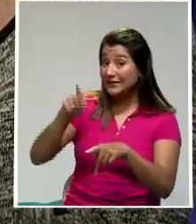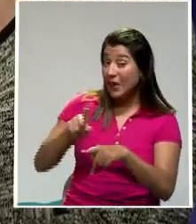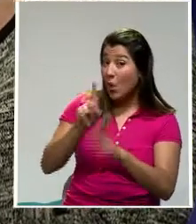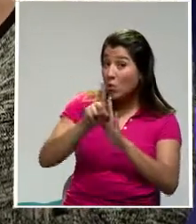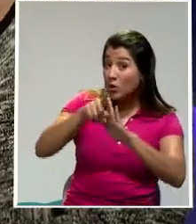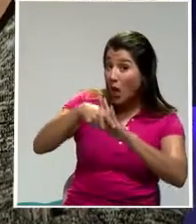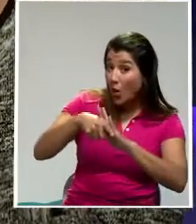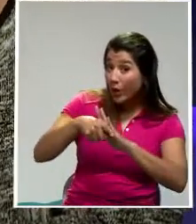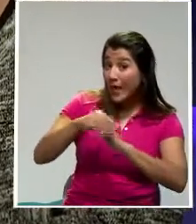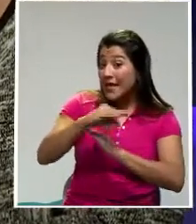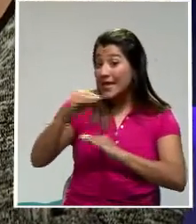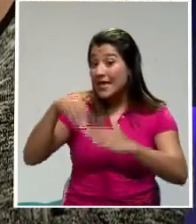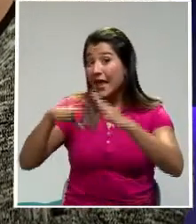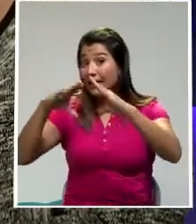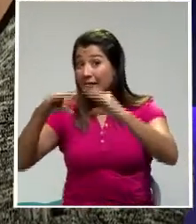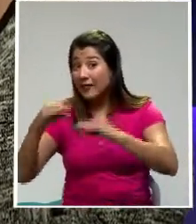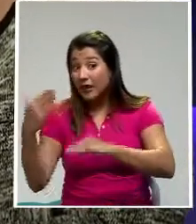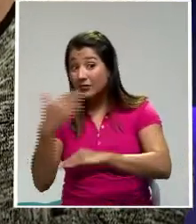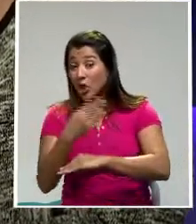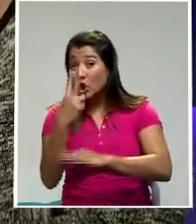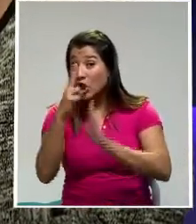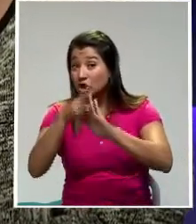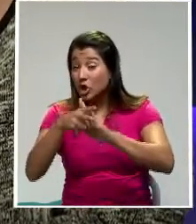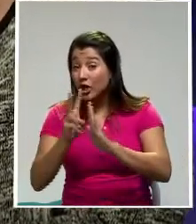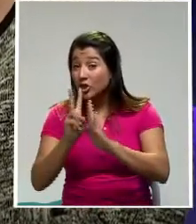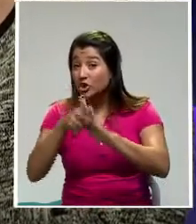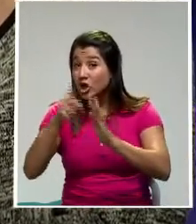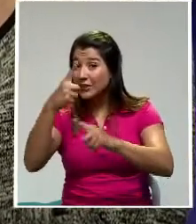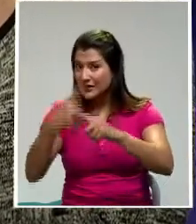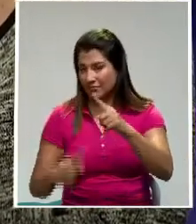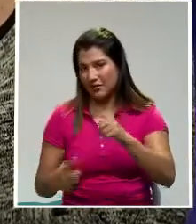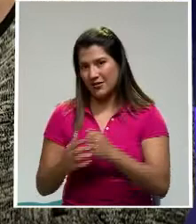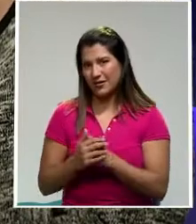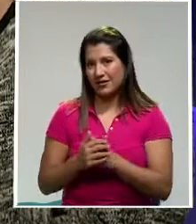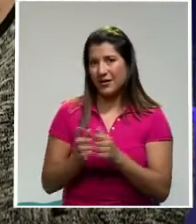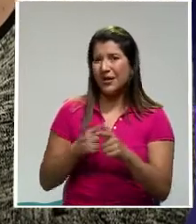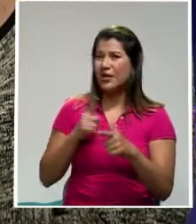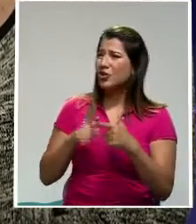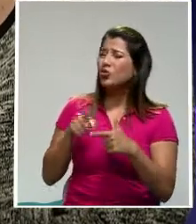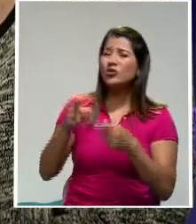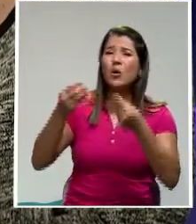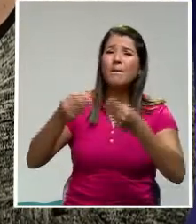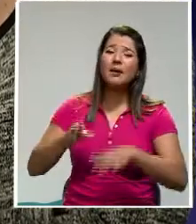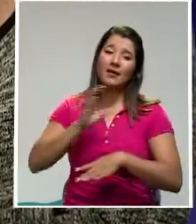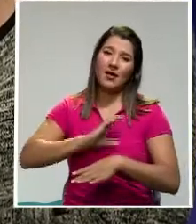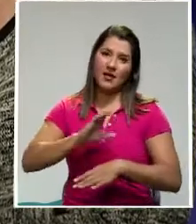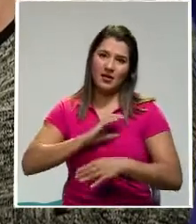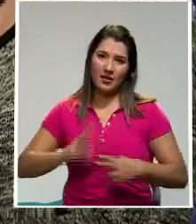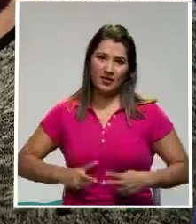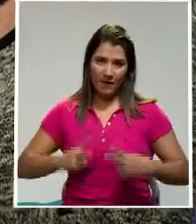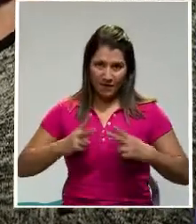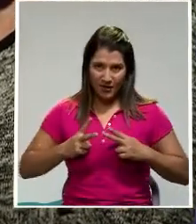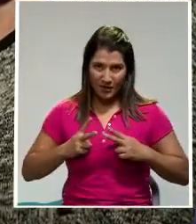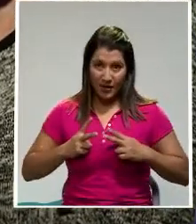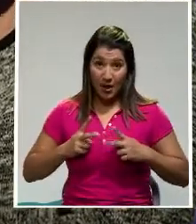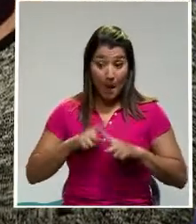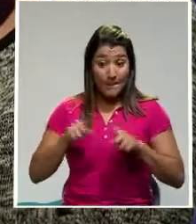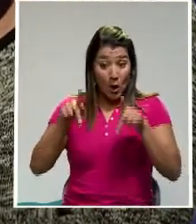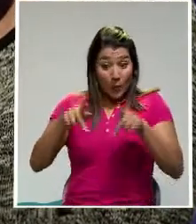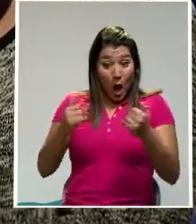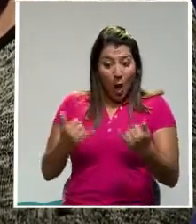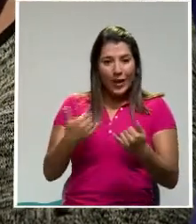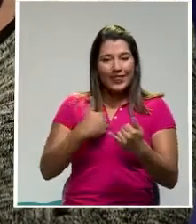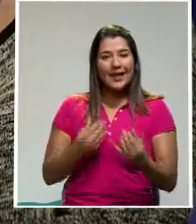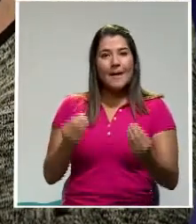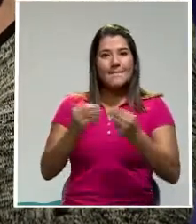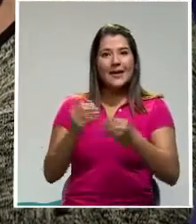por la tarde podía ser de 2 horas, 2 horas y media. Y eso es pérdida de calidad de vida. La gente ahora tiene más